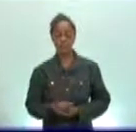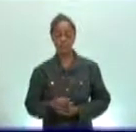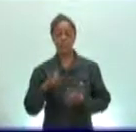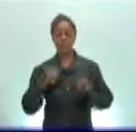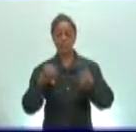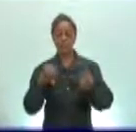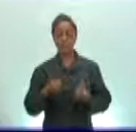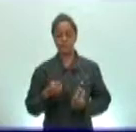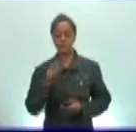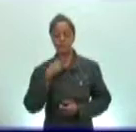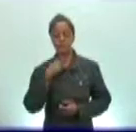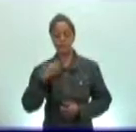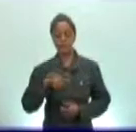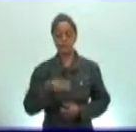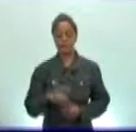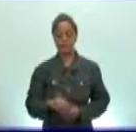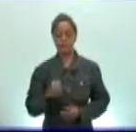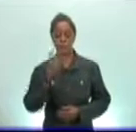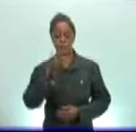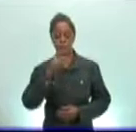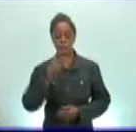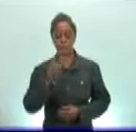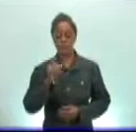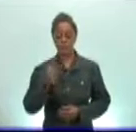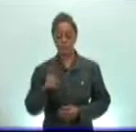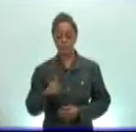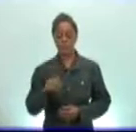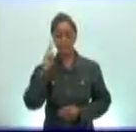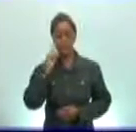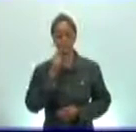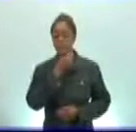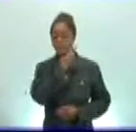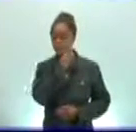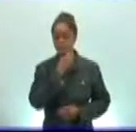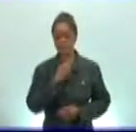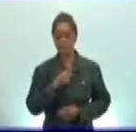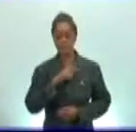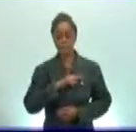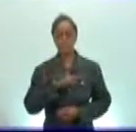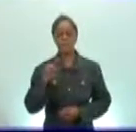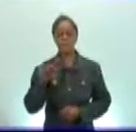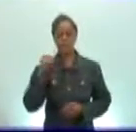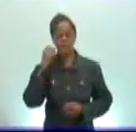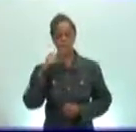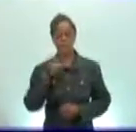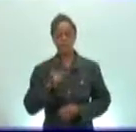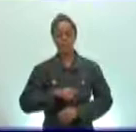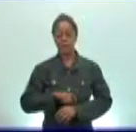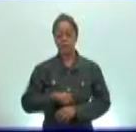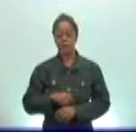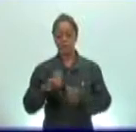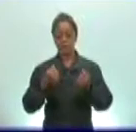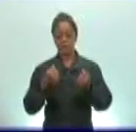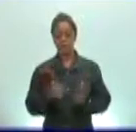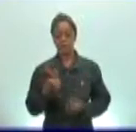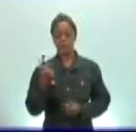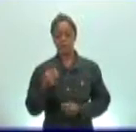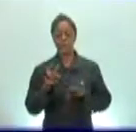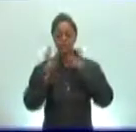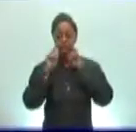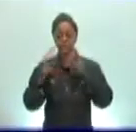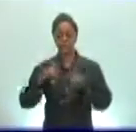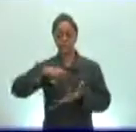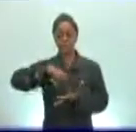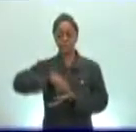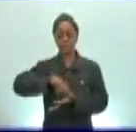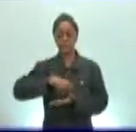de representar la frase expresada por Martí: vale más un minuto de pie que una vida de